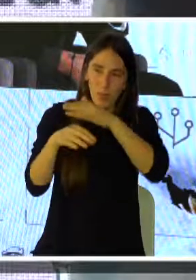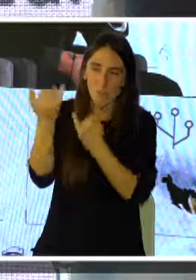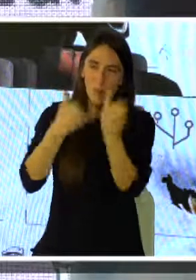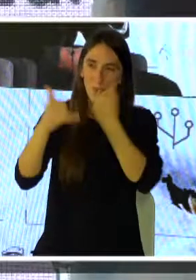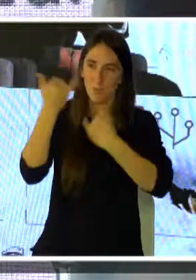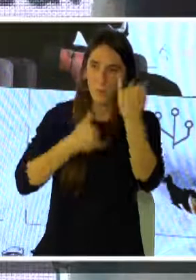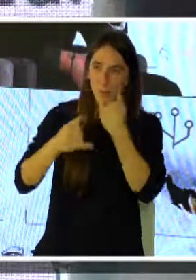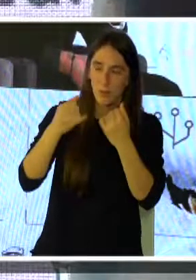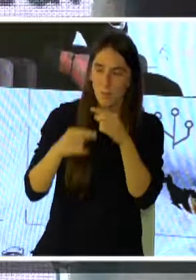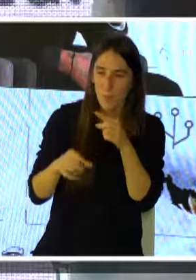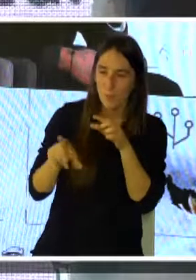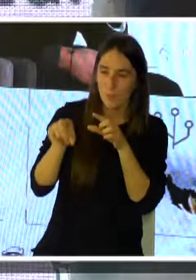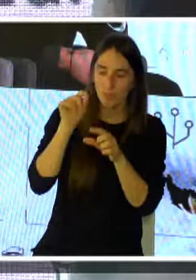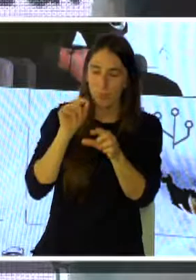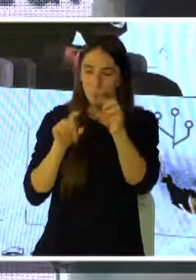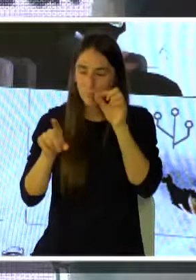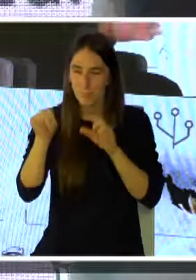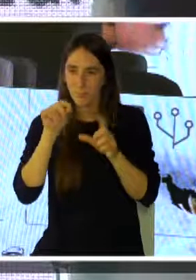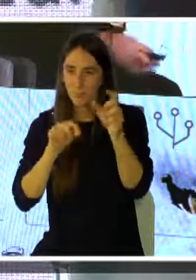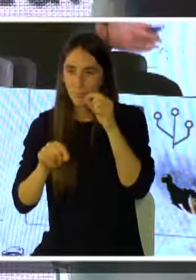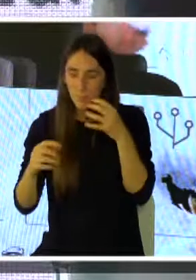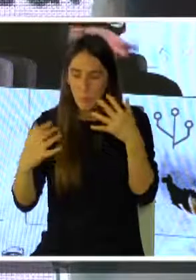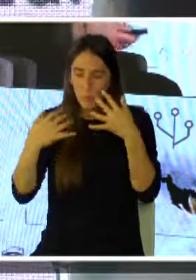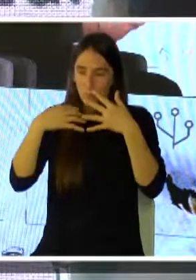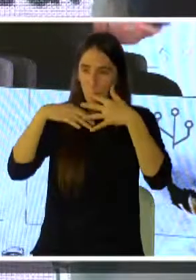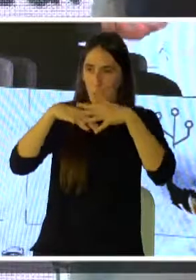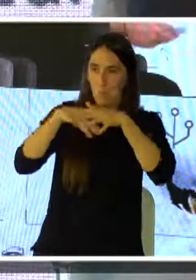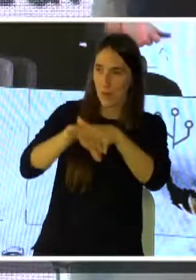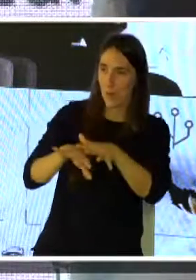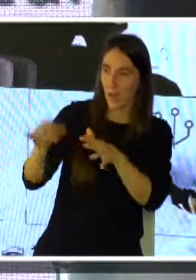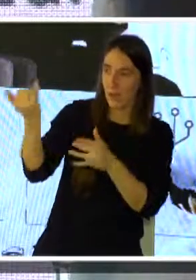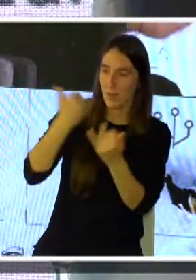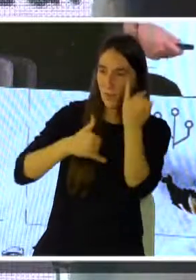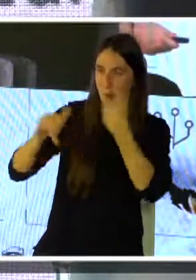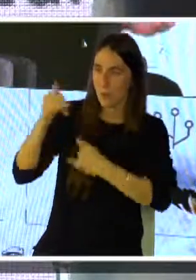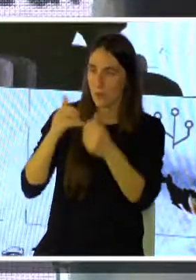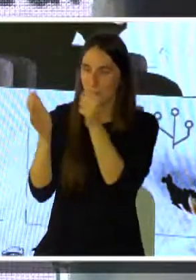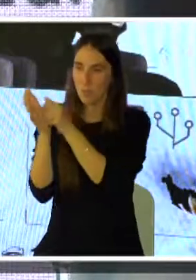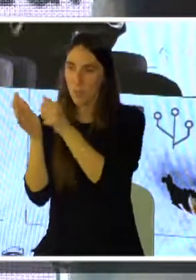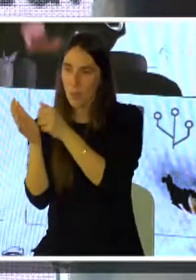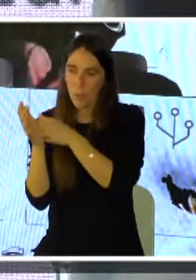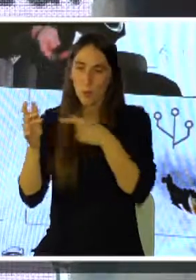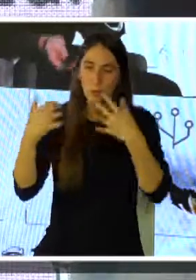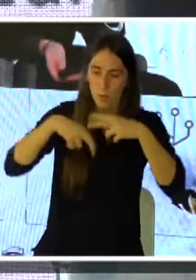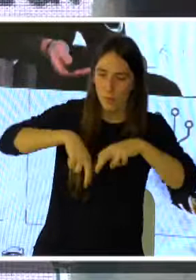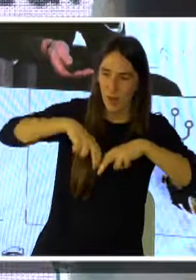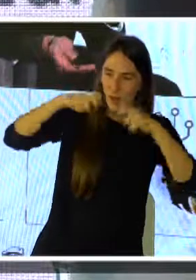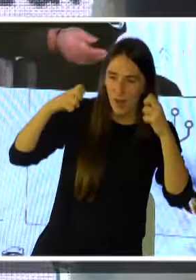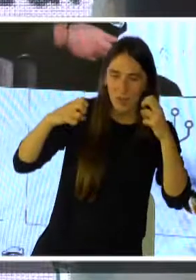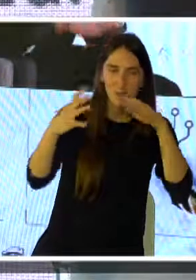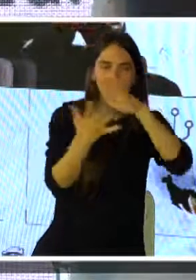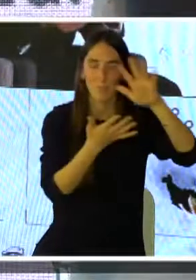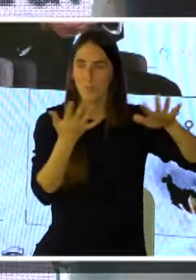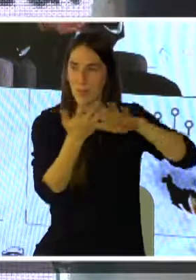a vislumbrarse que uno puede cruzar la información que viene de los datos duros y de los sistemas de gestión, cruzarlo con el análisis geoespacial